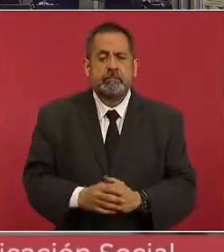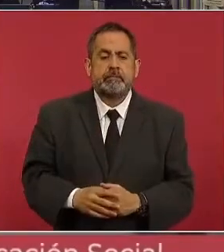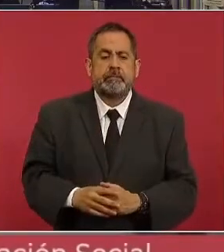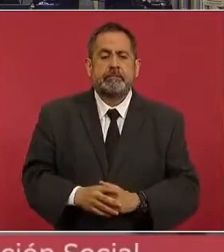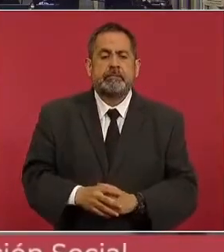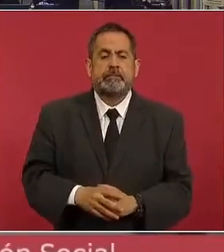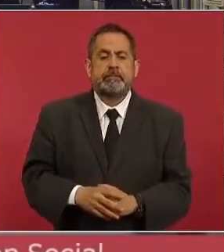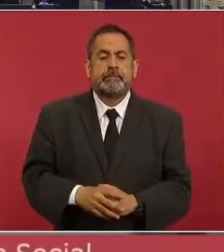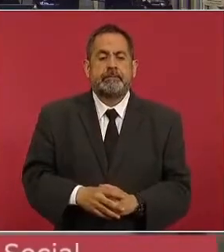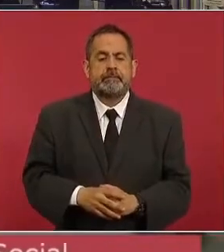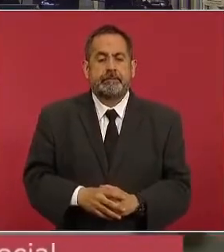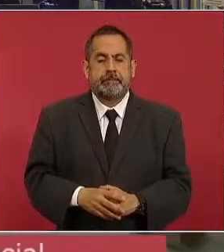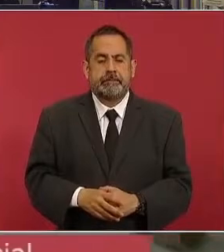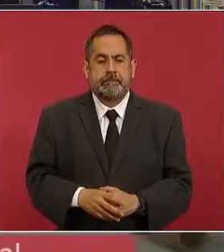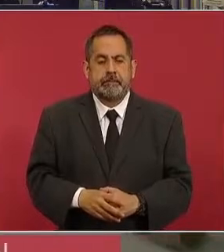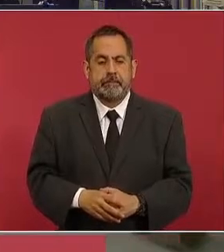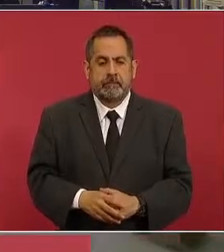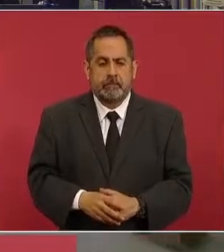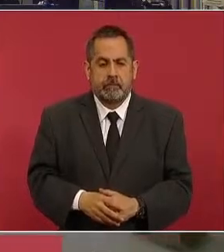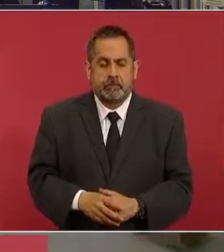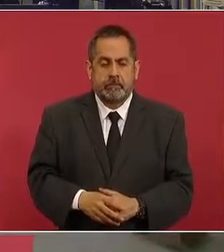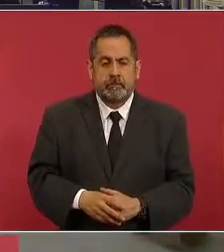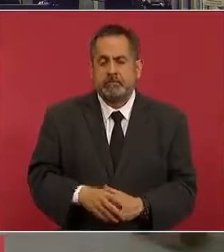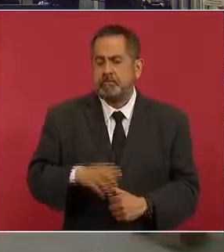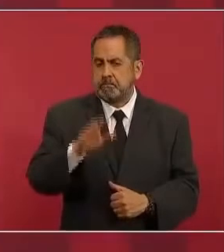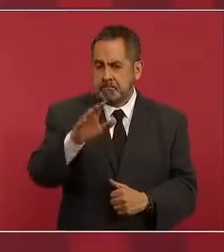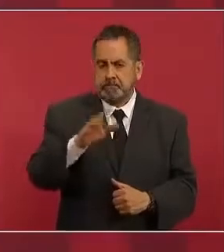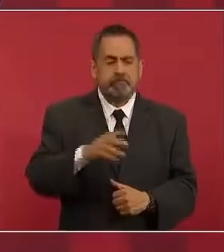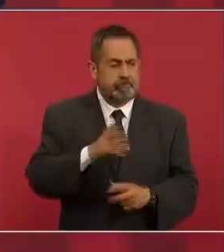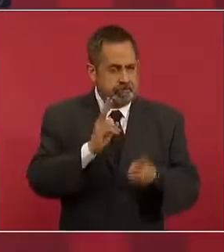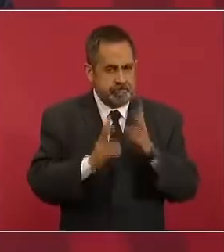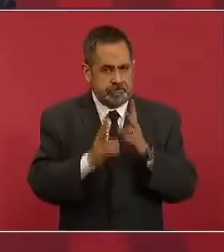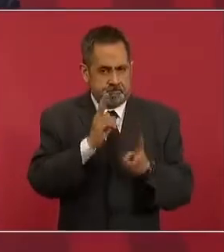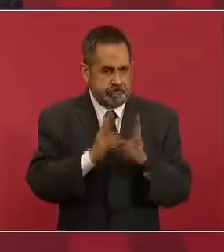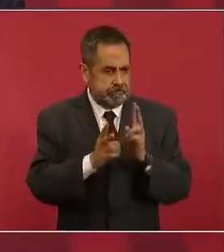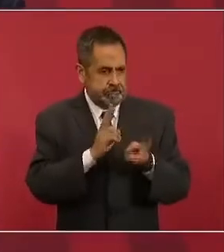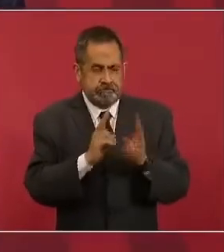Bueno, en la plática